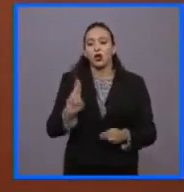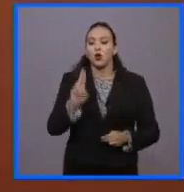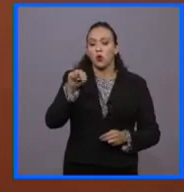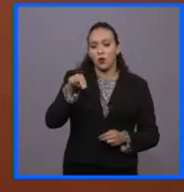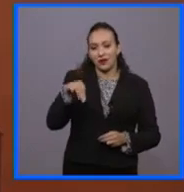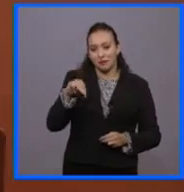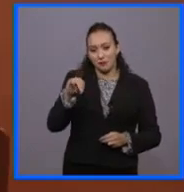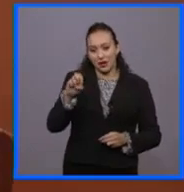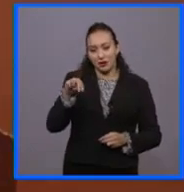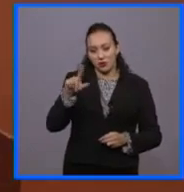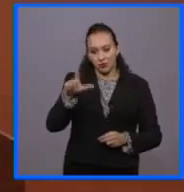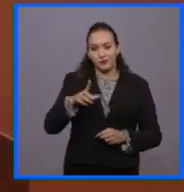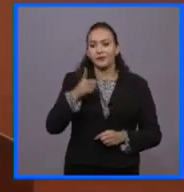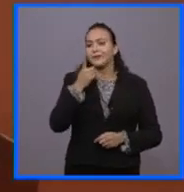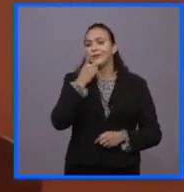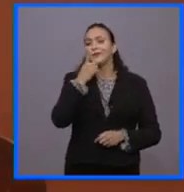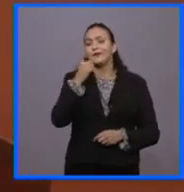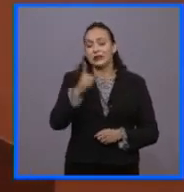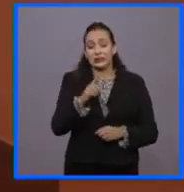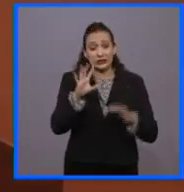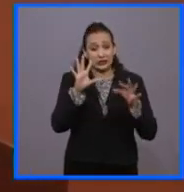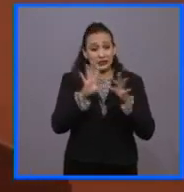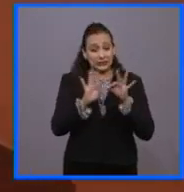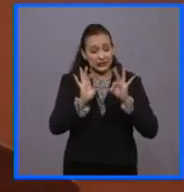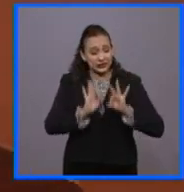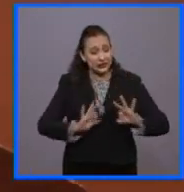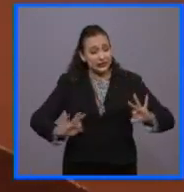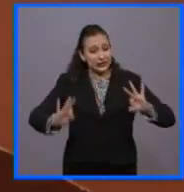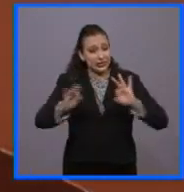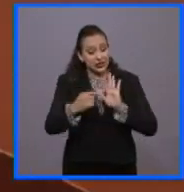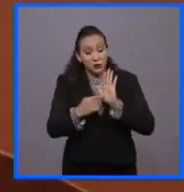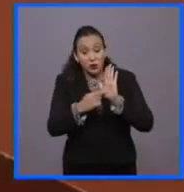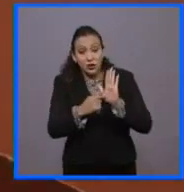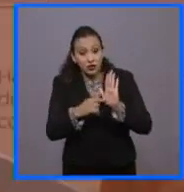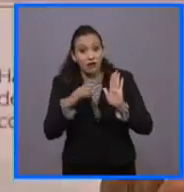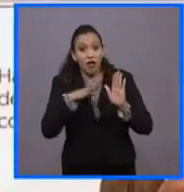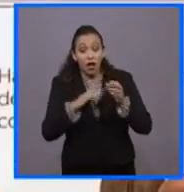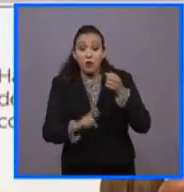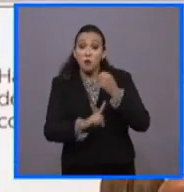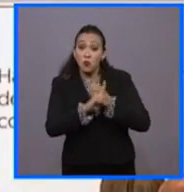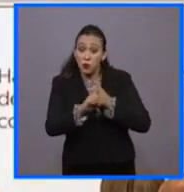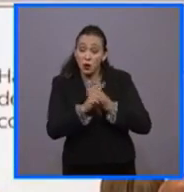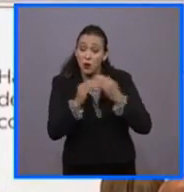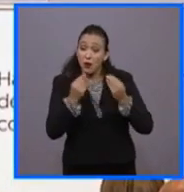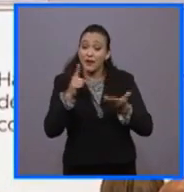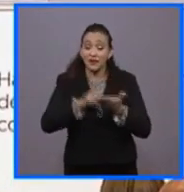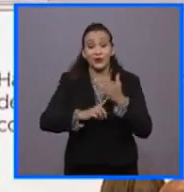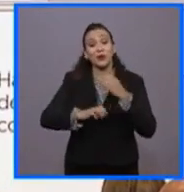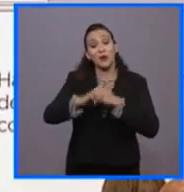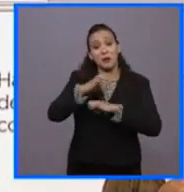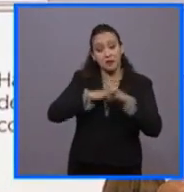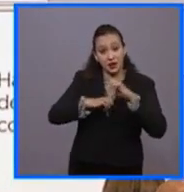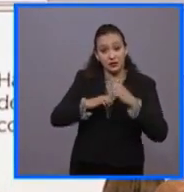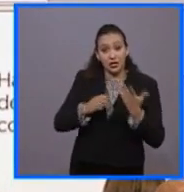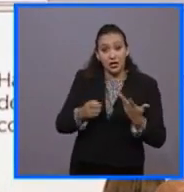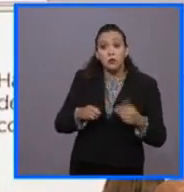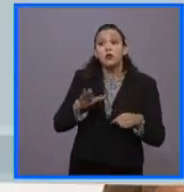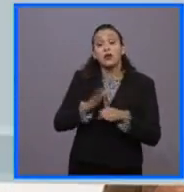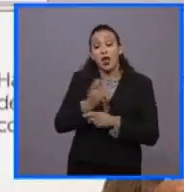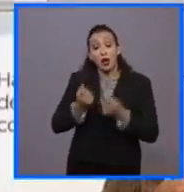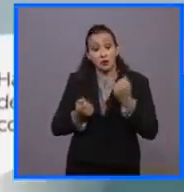Tapia, resaltó la importancia de visibilizar las problemáticas que enfrentan las empresas para evitar que se vayan a la